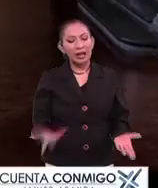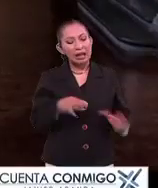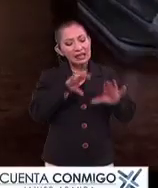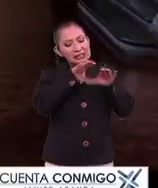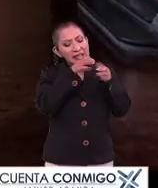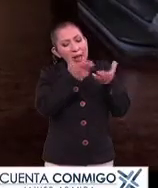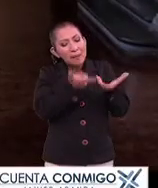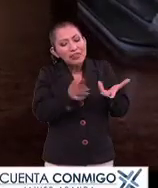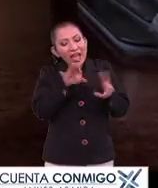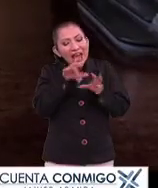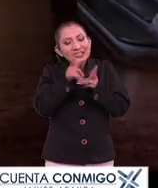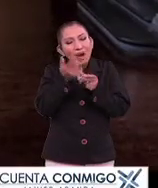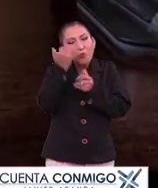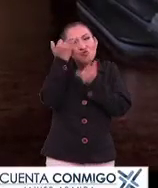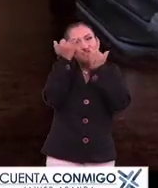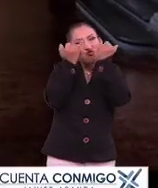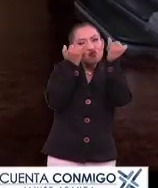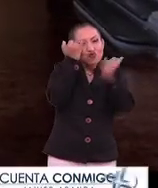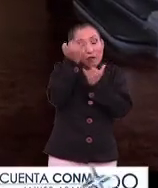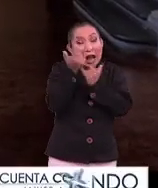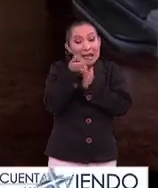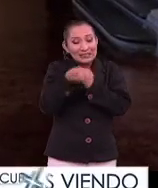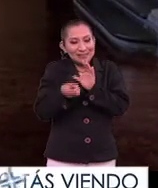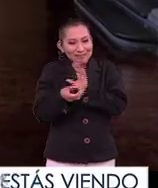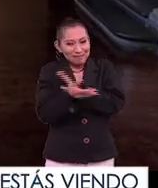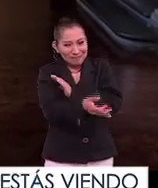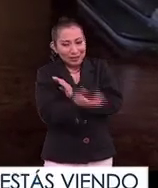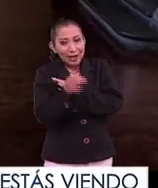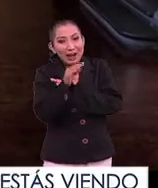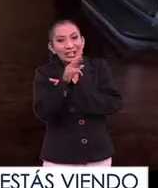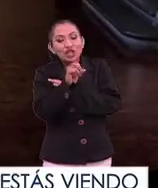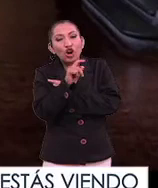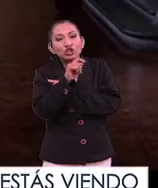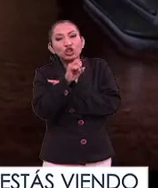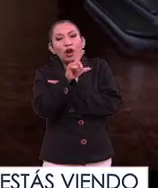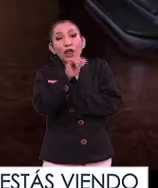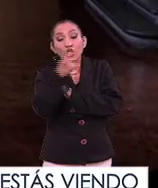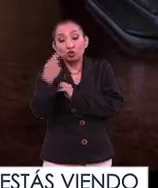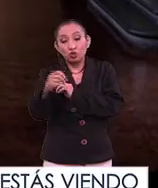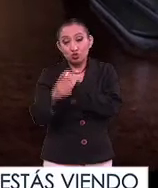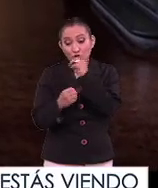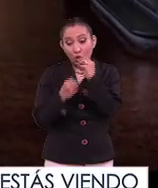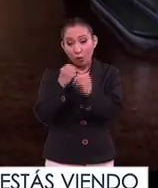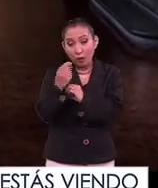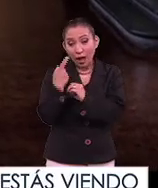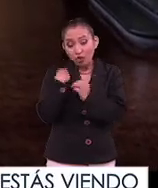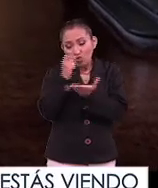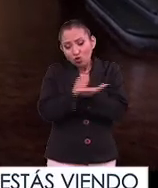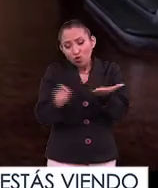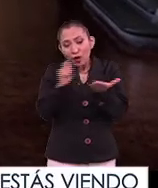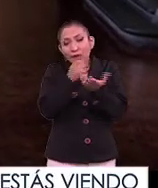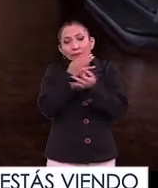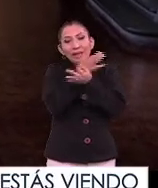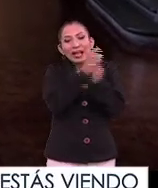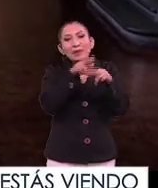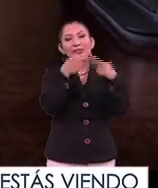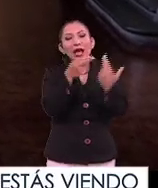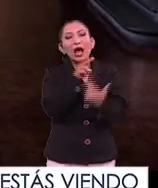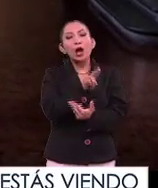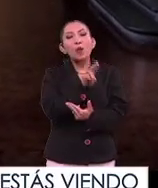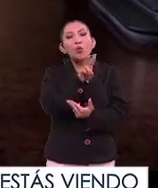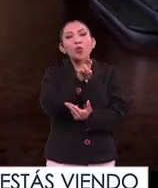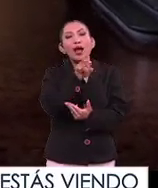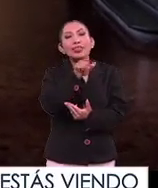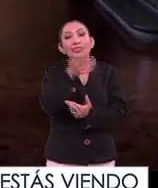el ceramista de la arcilla alucinada. Así fue calificado Francisco Toledo y su obra en un ensayo que publicó la revista